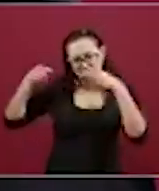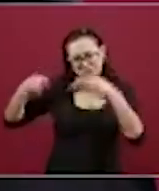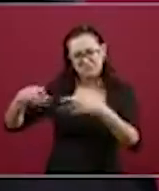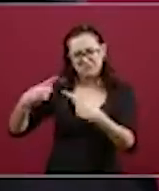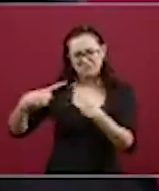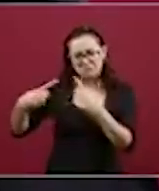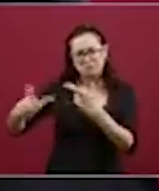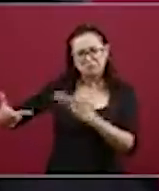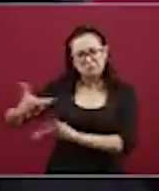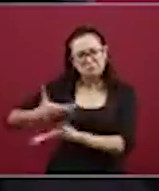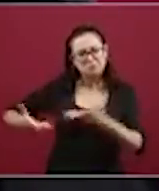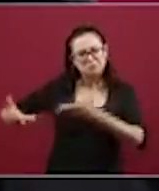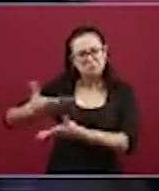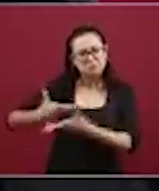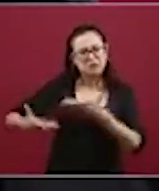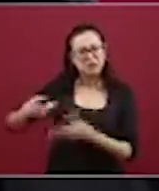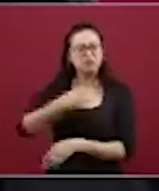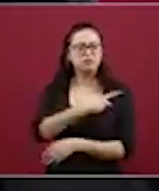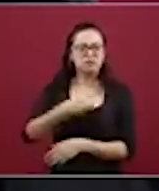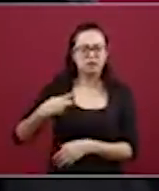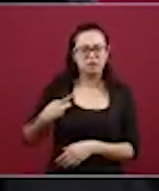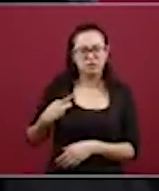para que